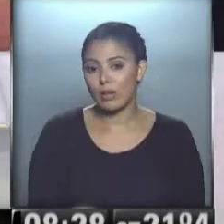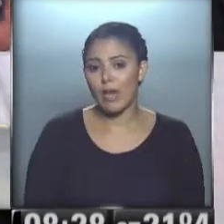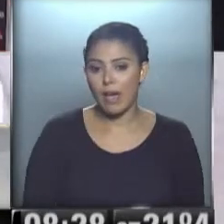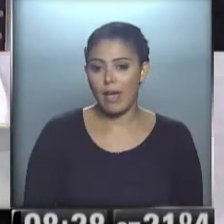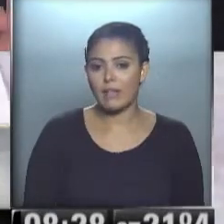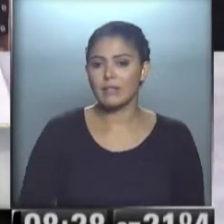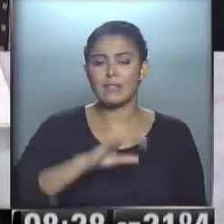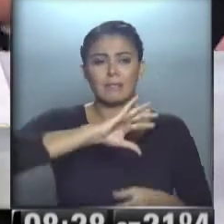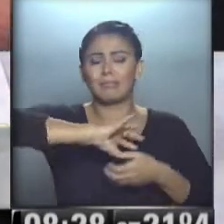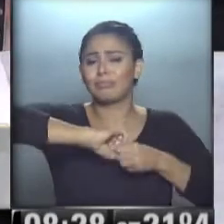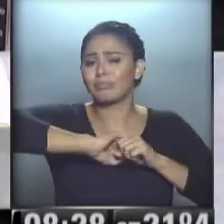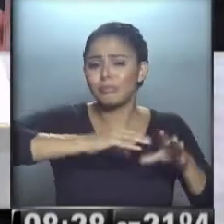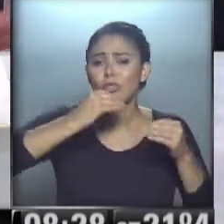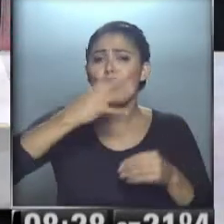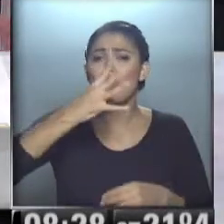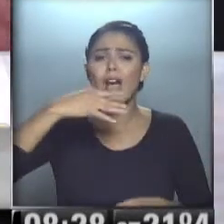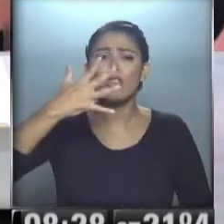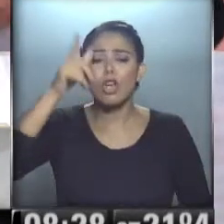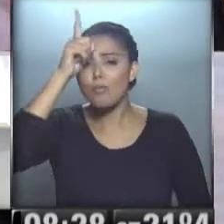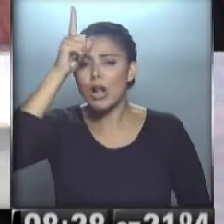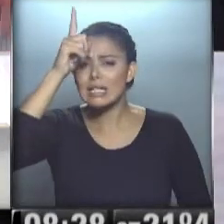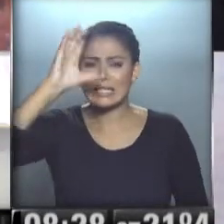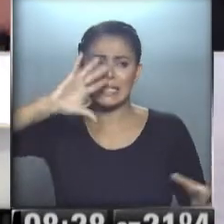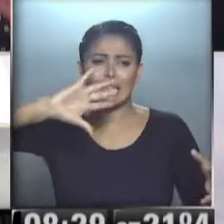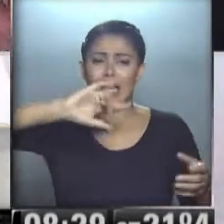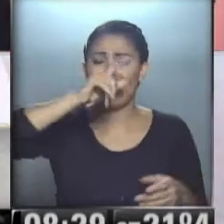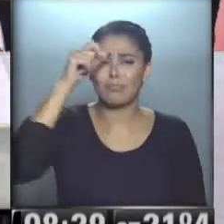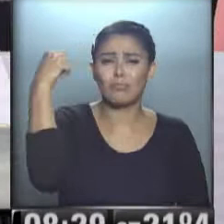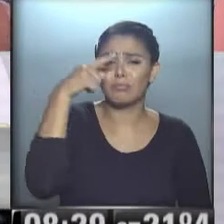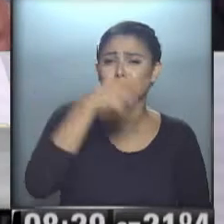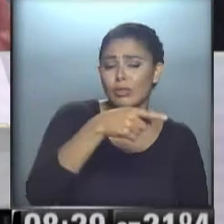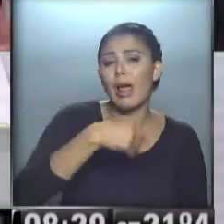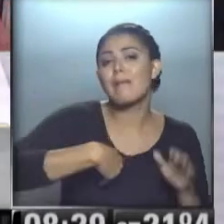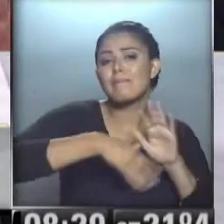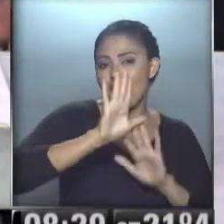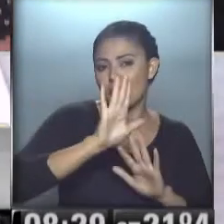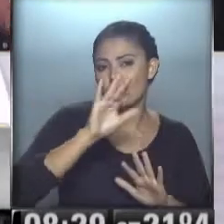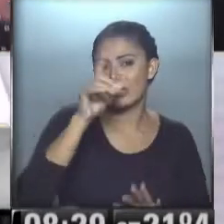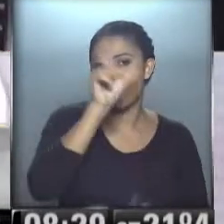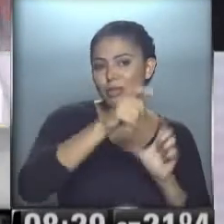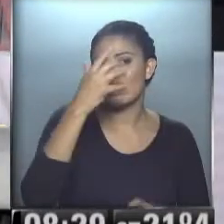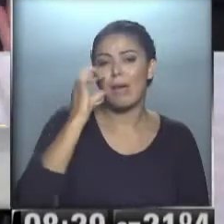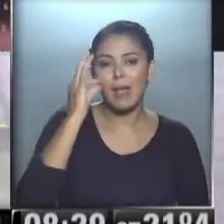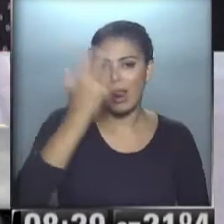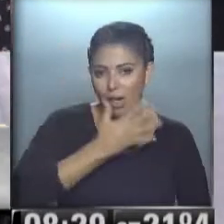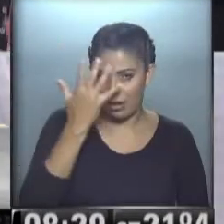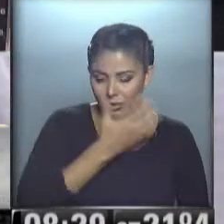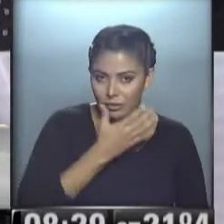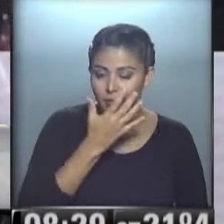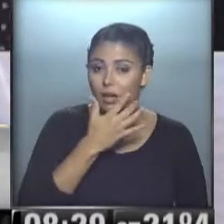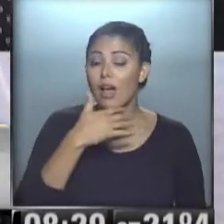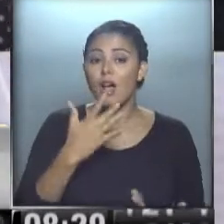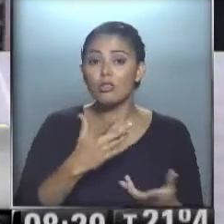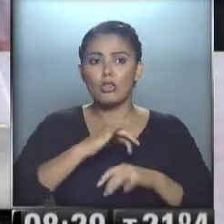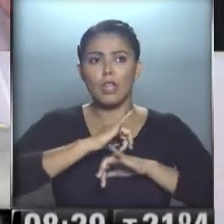destrozadas rodeada por cuatro o cinco policías y siempre casualmente era negro las víctimas después de estos hechos que provocaron